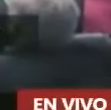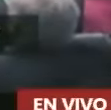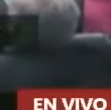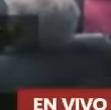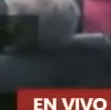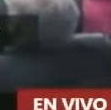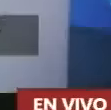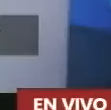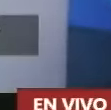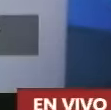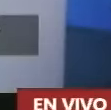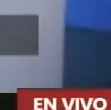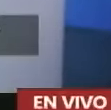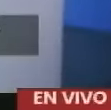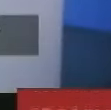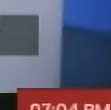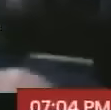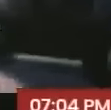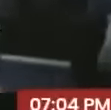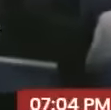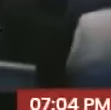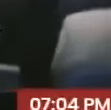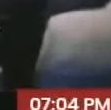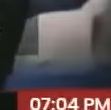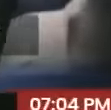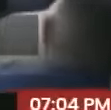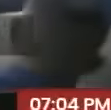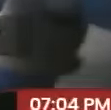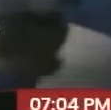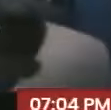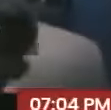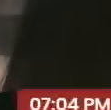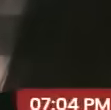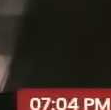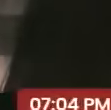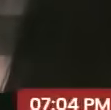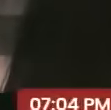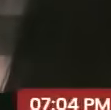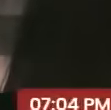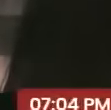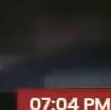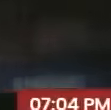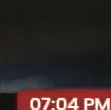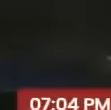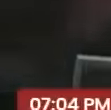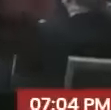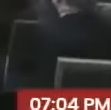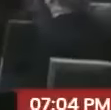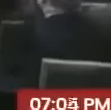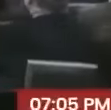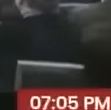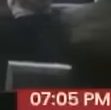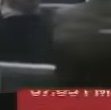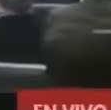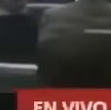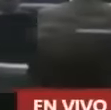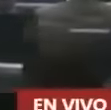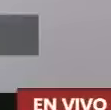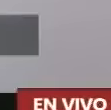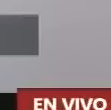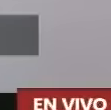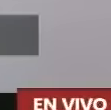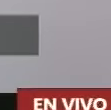que diversificarse, donde el sector privado en todas sus escalas tiene que ocupar un espacio en la producción, en